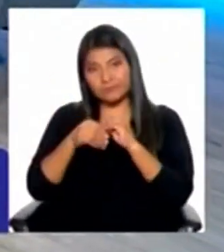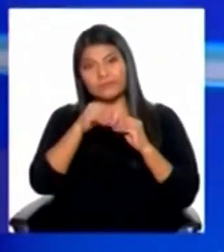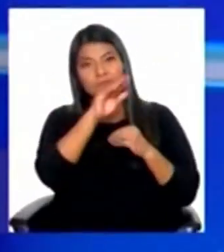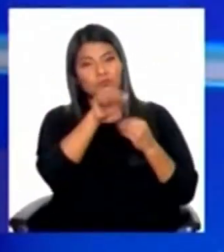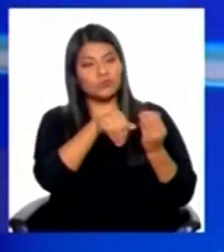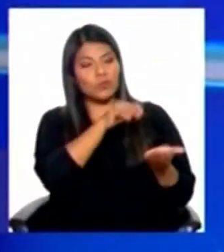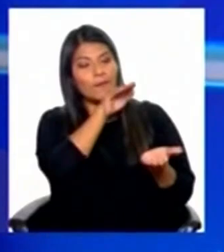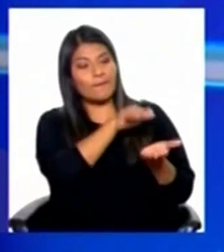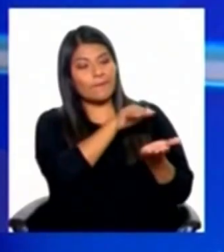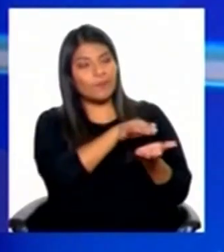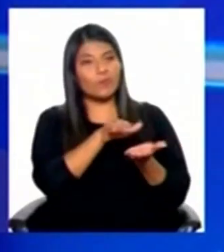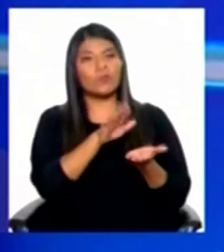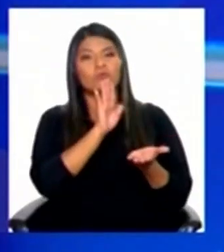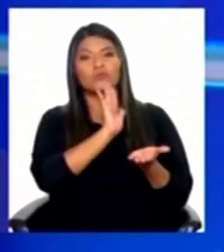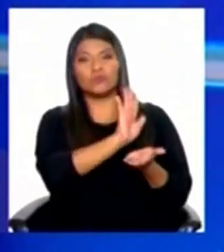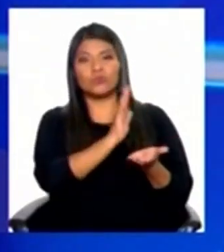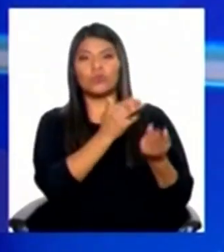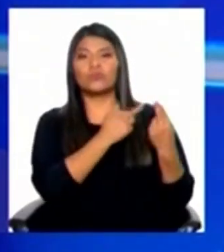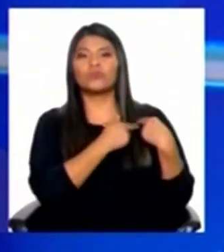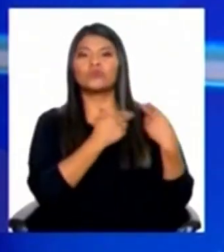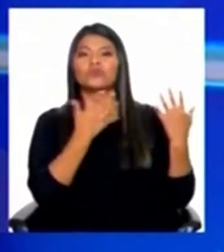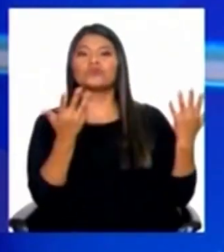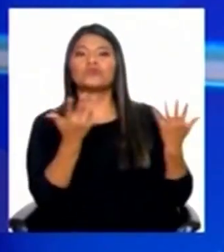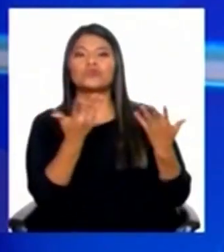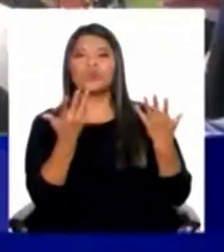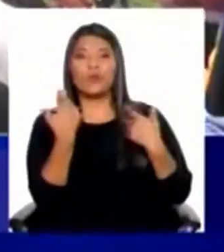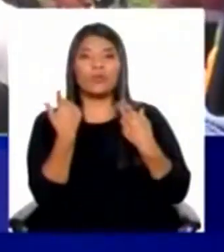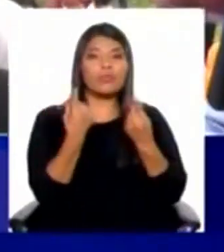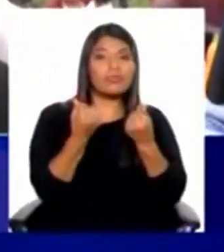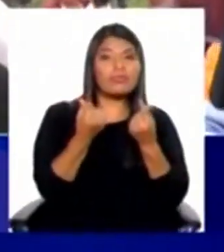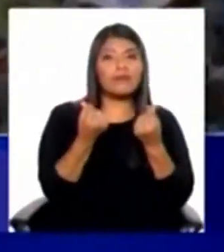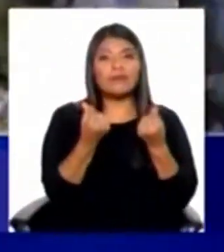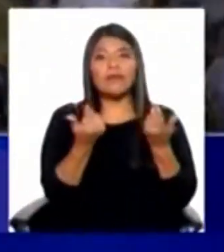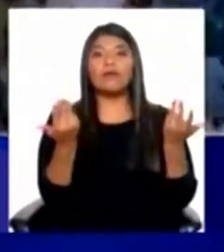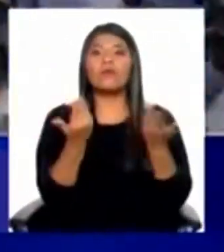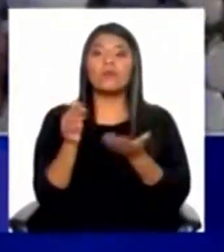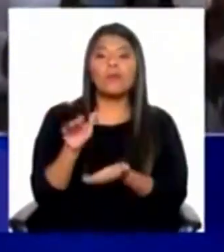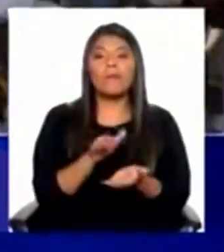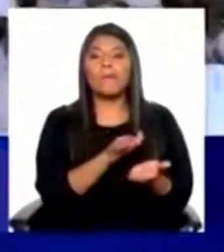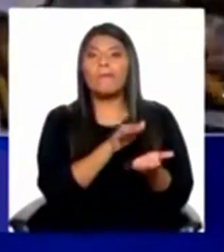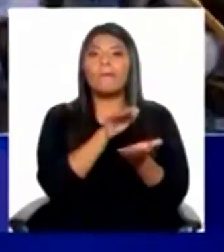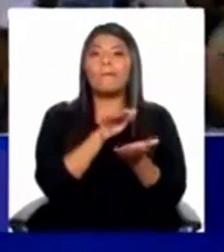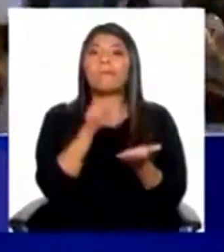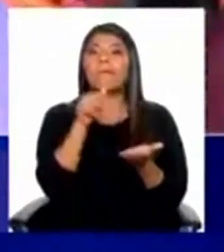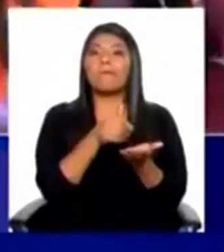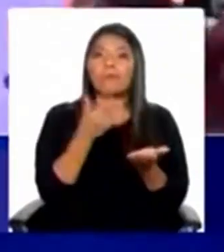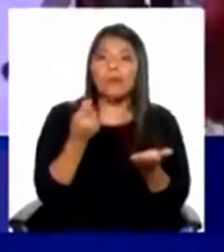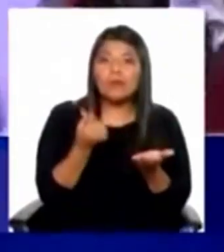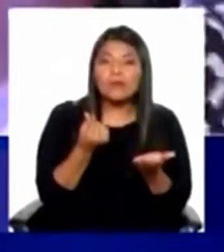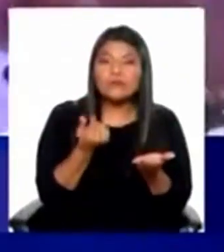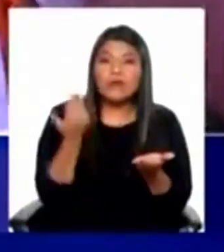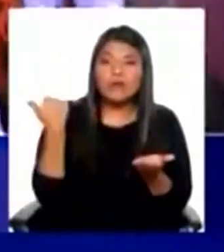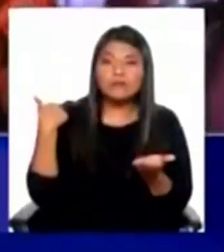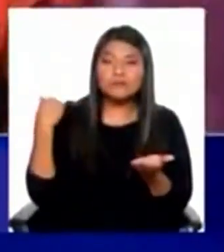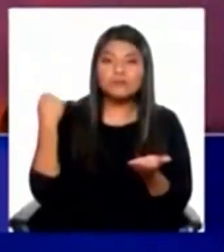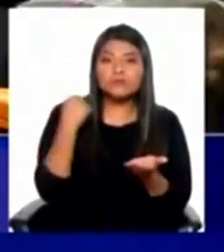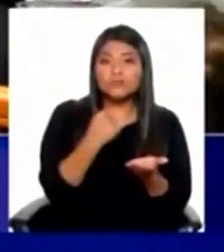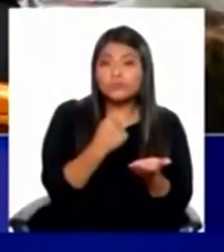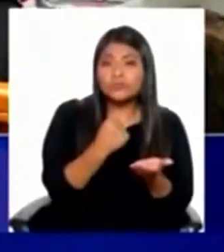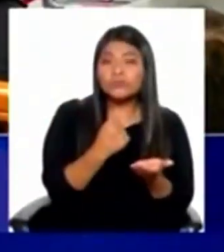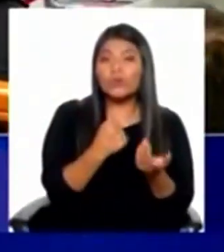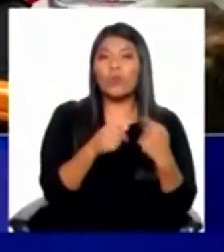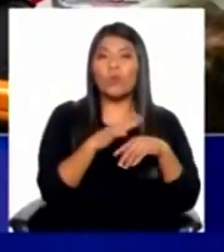sus principales directivos. Es decir, de dónde sacaron ese financiamiento y si alguno de ellos tiene, por ejemplo, algún tipo de